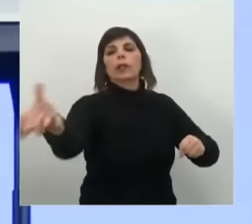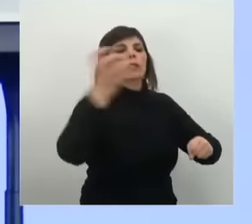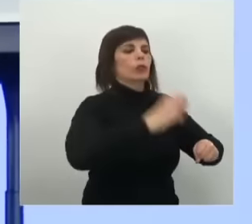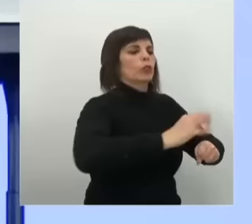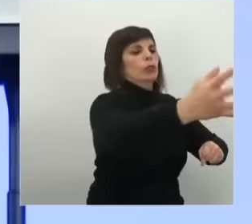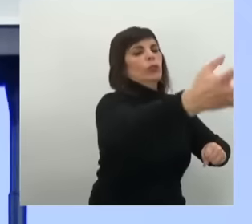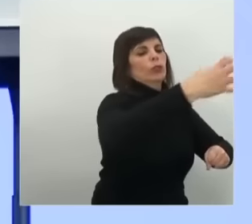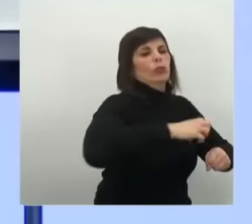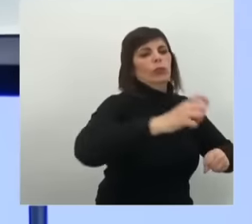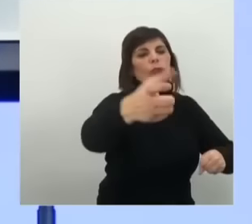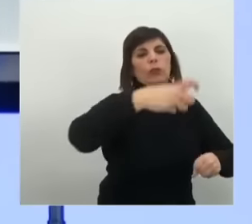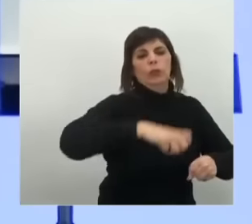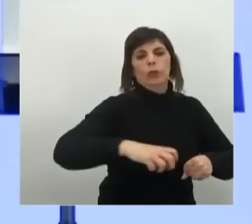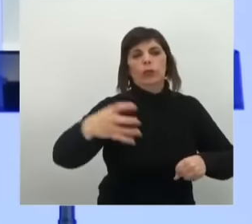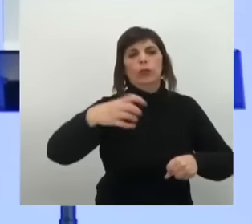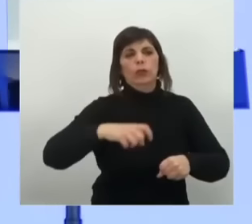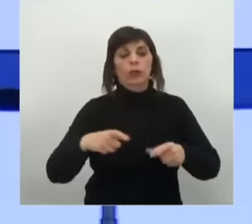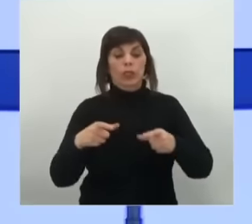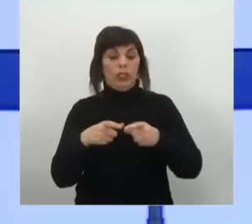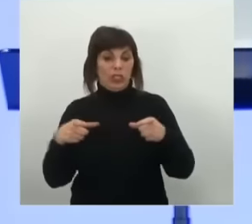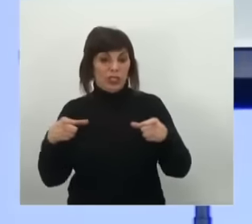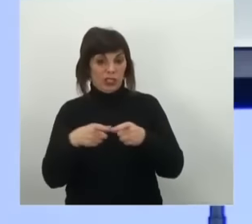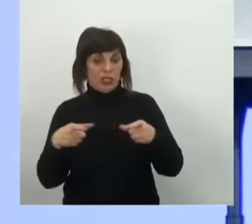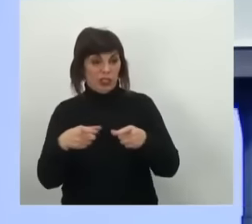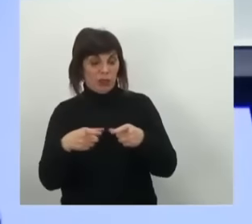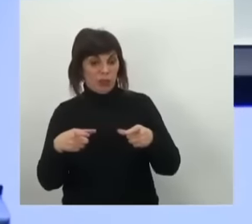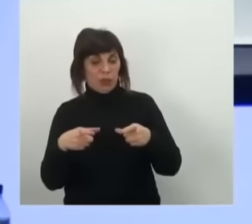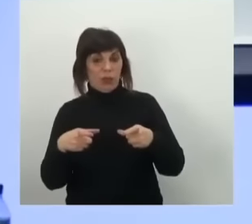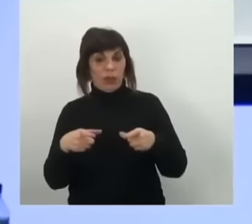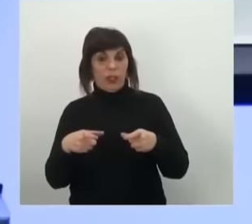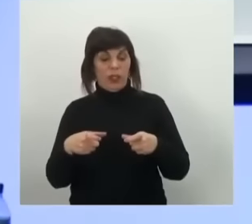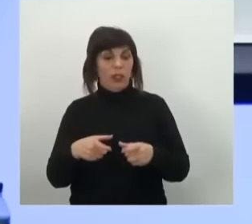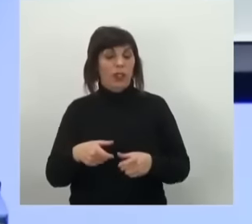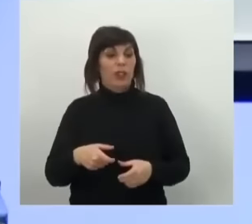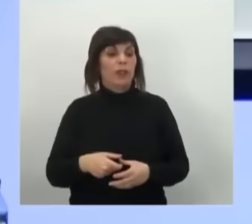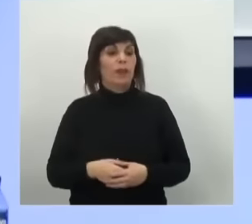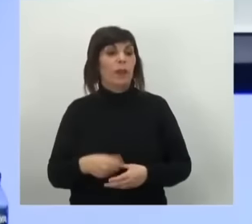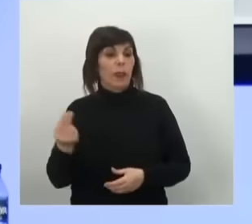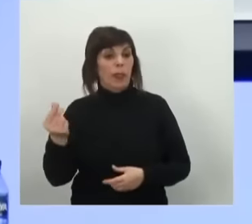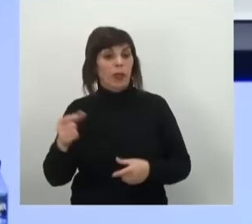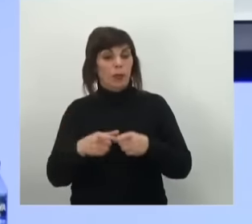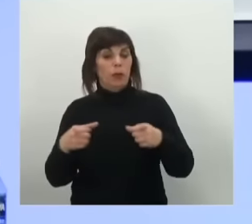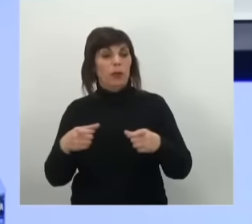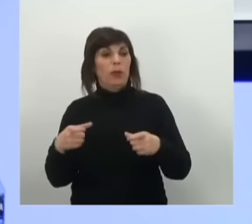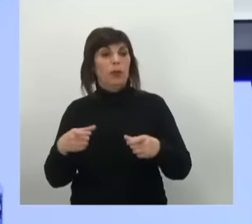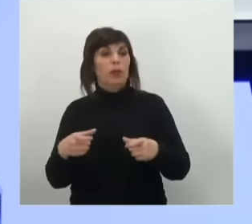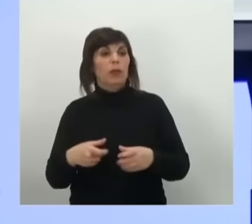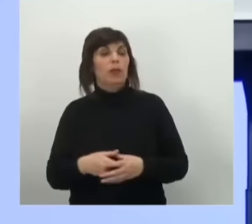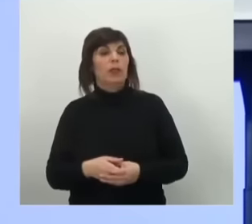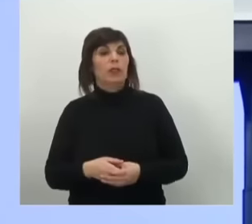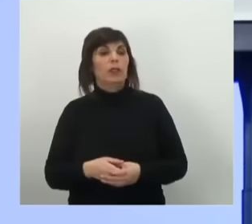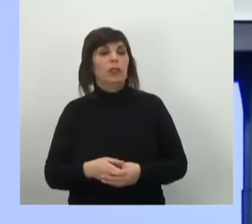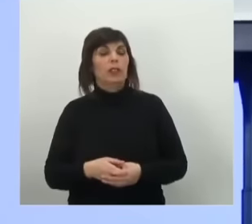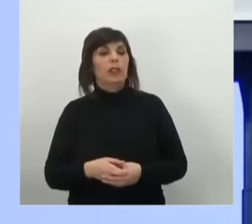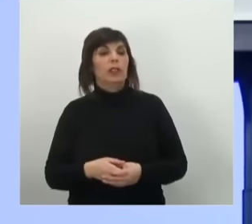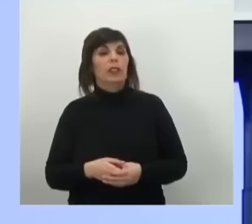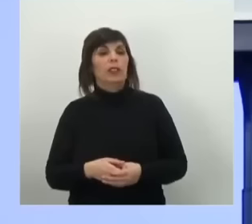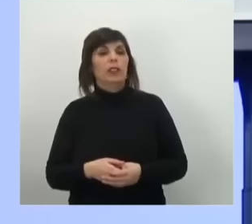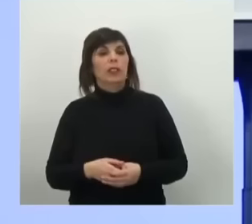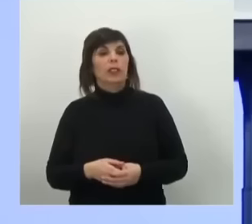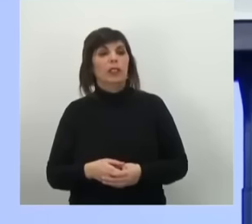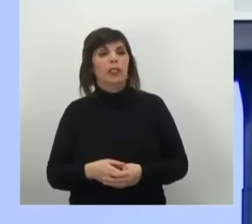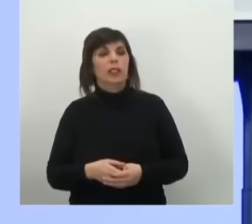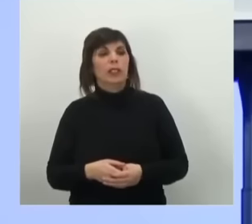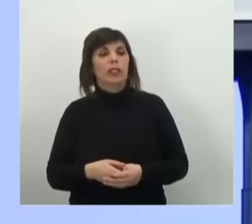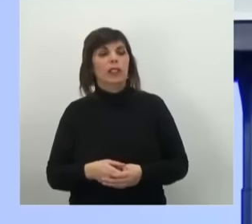la tarjeta de crédito me llevo este alimento a casa a los niños tengo tres hijos y la gente del supermercado me decía la tarjeta se tiene que quedar porque